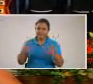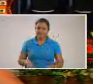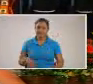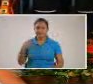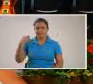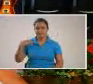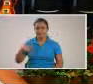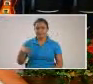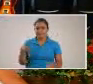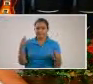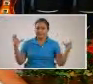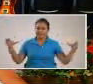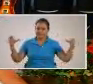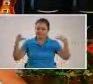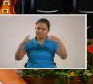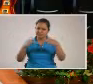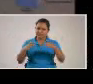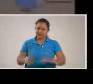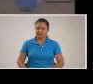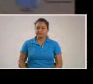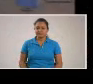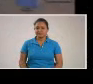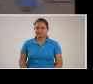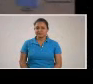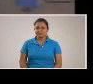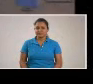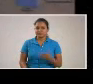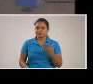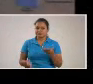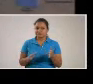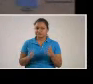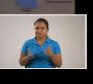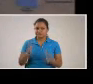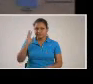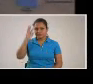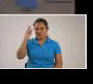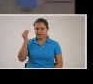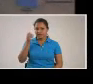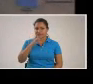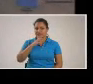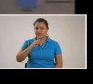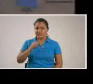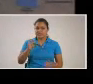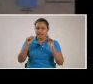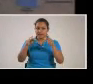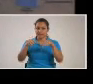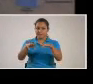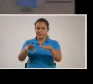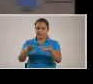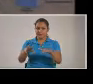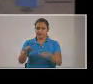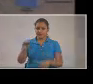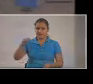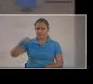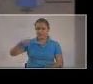para delimitar aproximadamente lo que es el mar Mediterráneo.